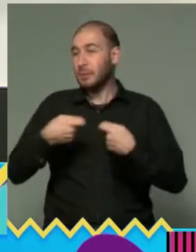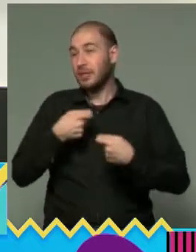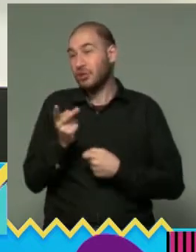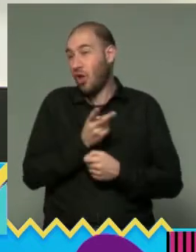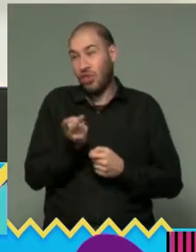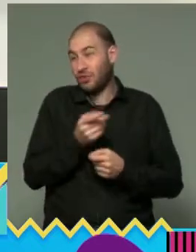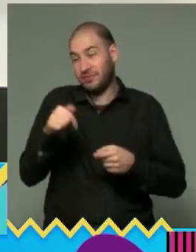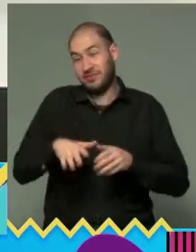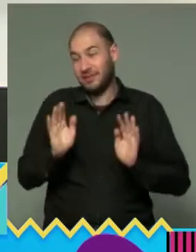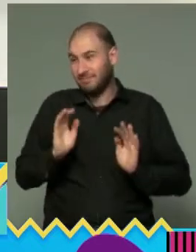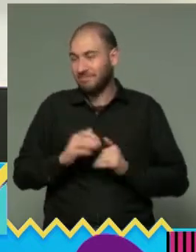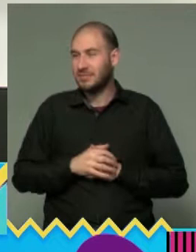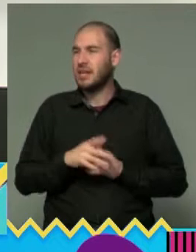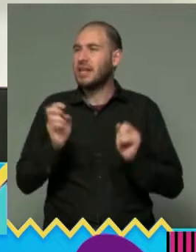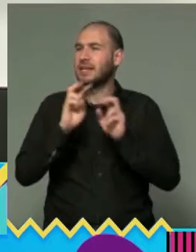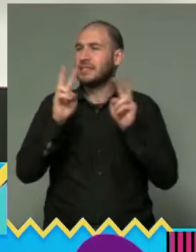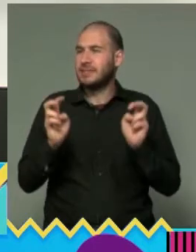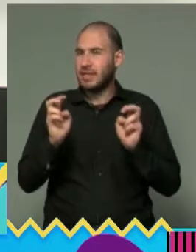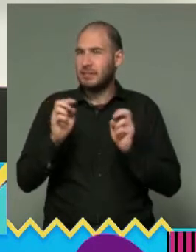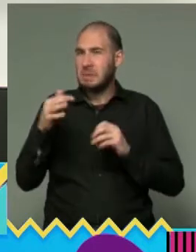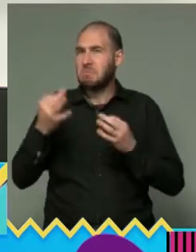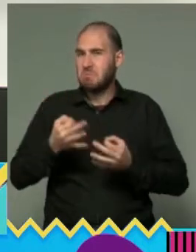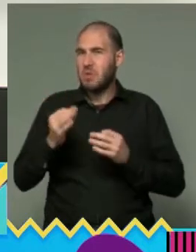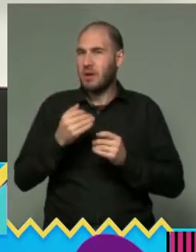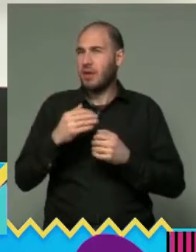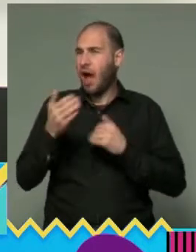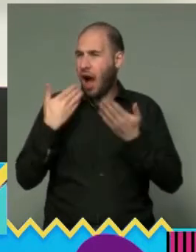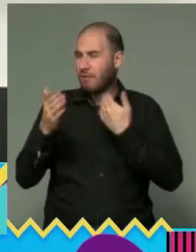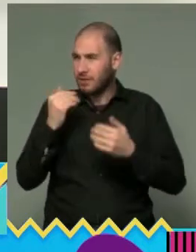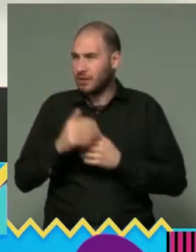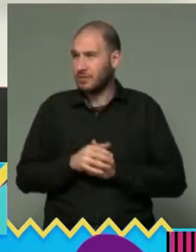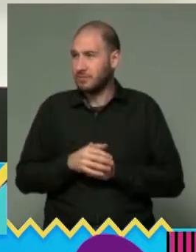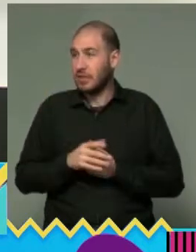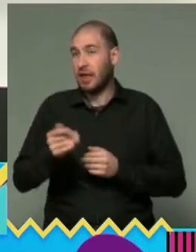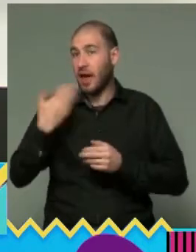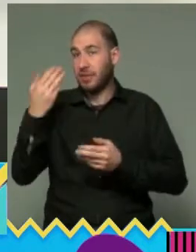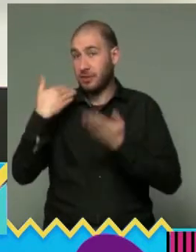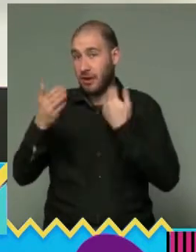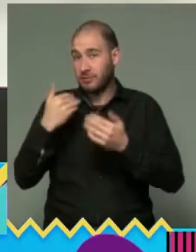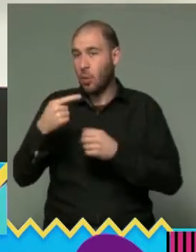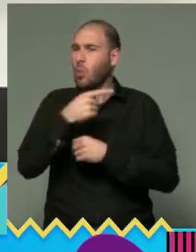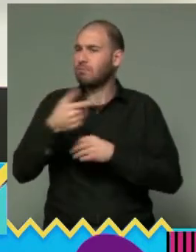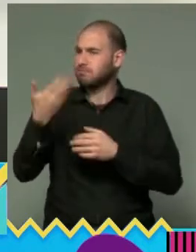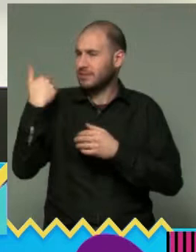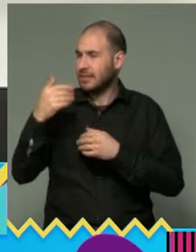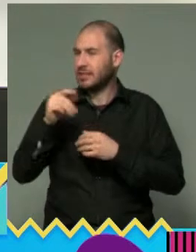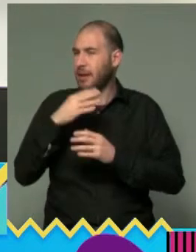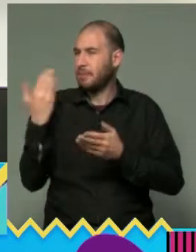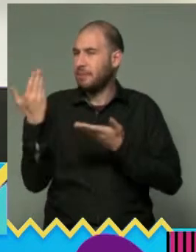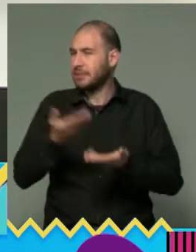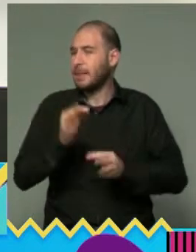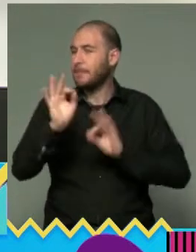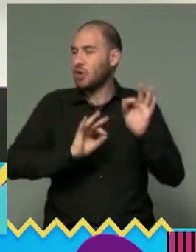dos esta nave y un tema que está bueno abordarlo, que estuvo en agenda, que hace unas semanas se presentó